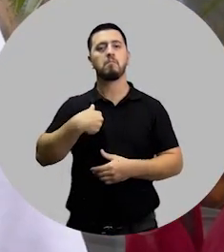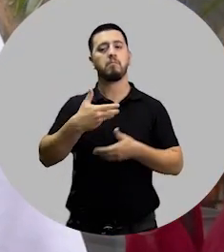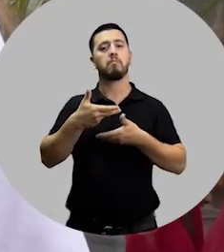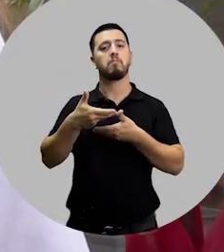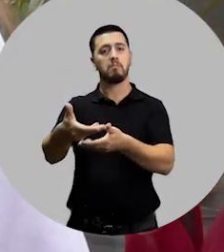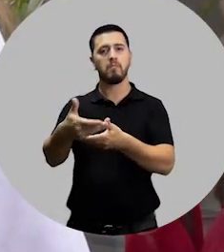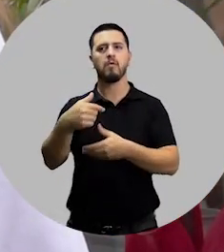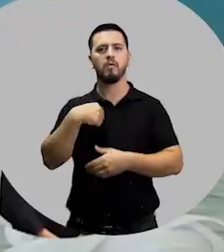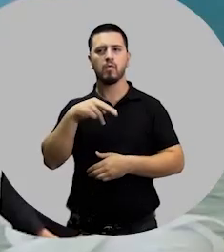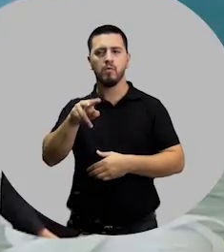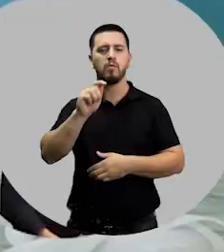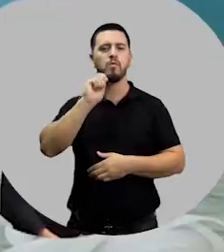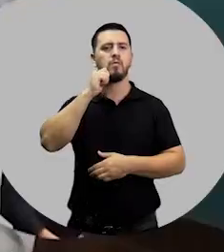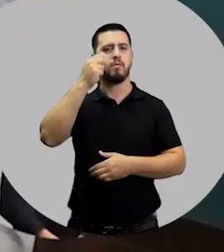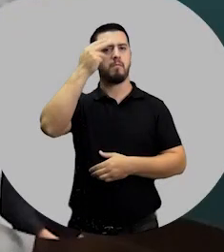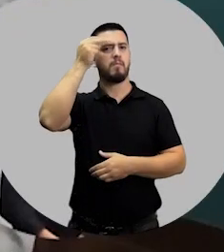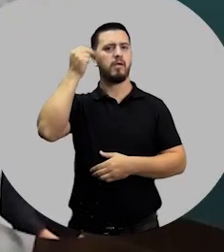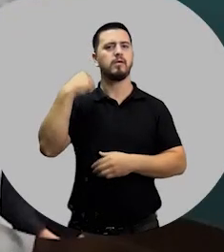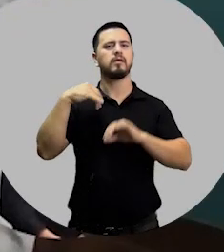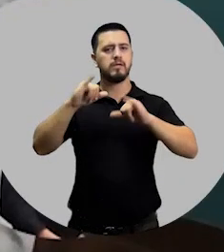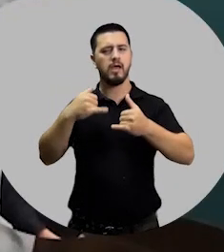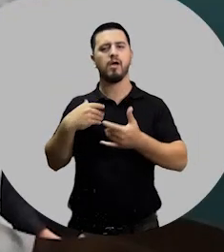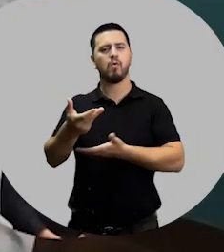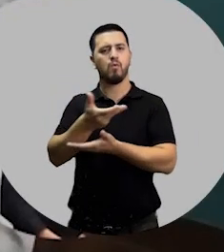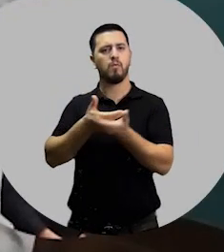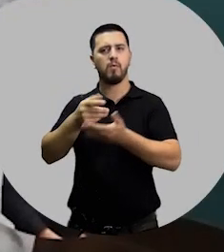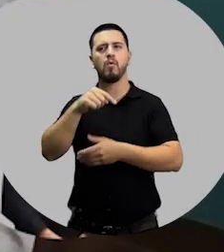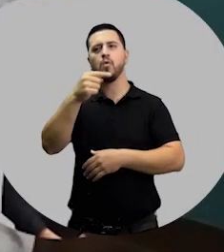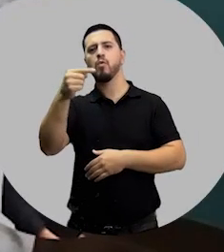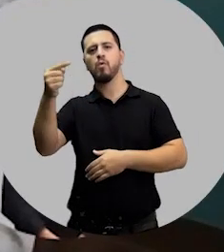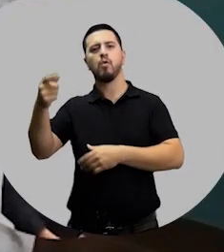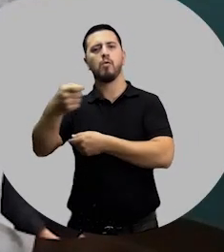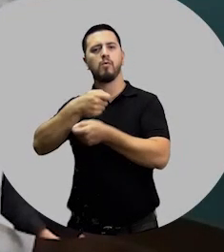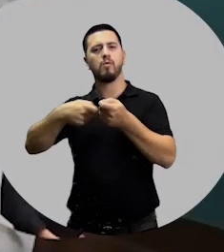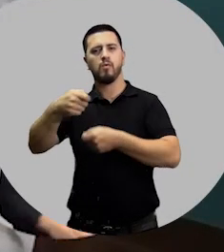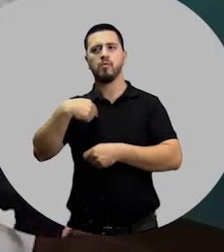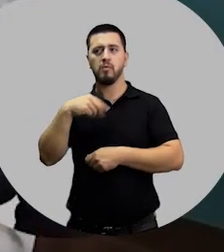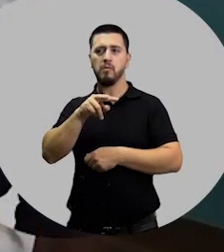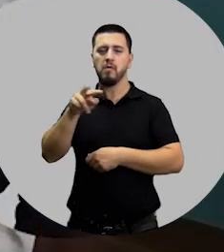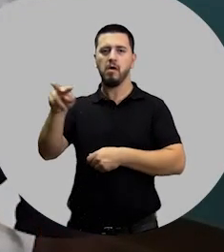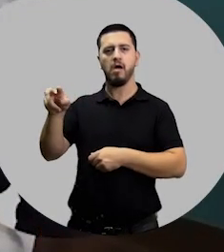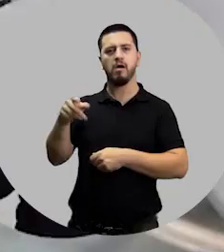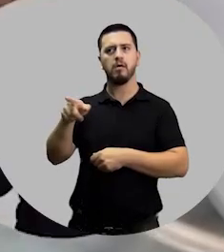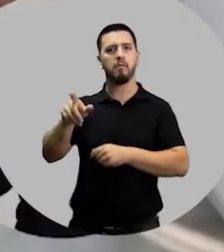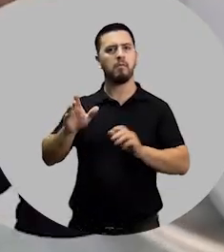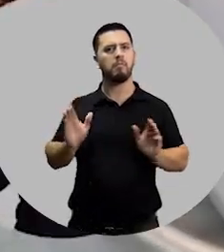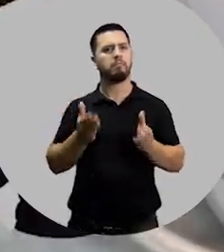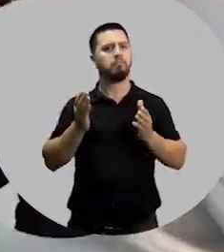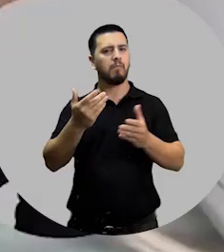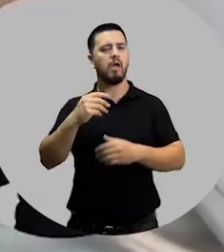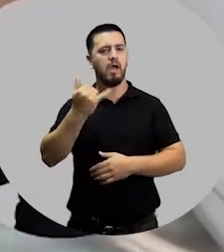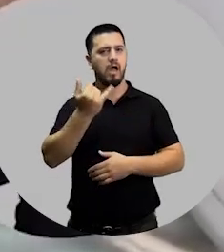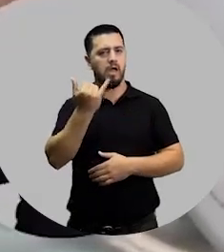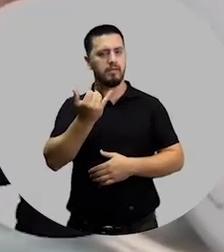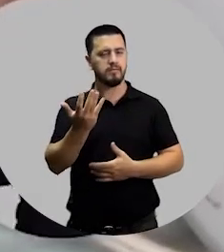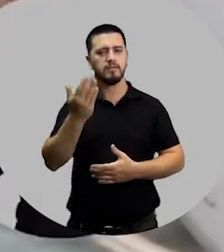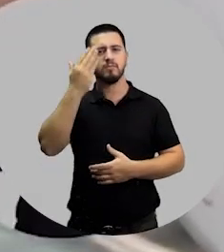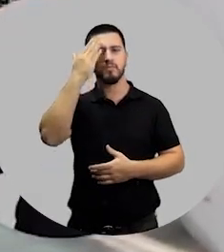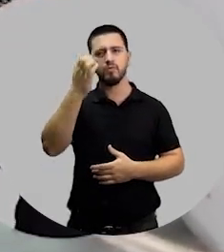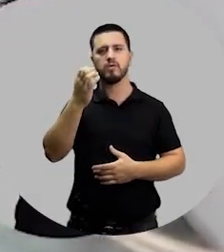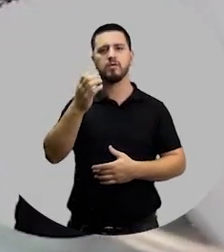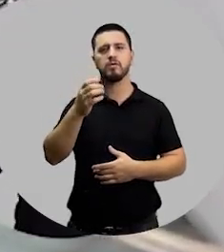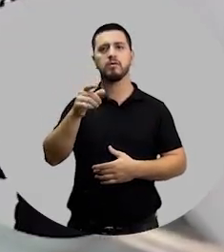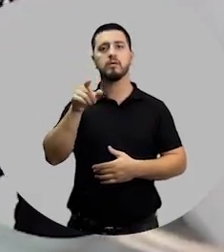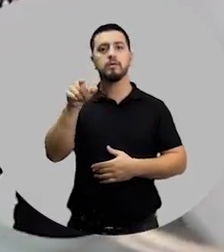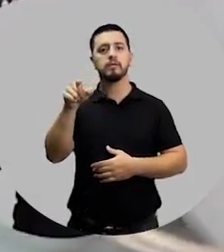gustó mucho la experiencia, entonces ya compartí con otro y realmente fue muy alentador, ¿verdad? Porque gracias a